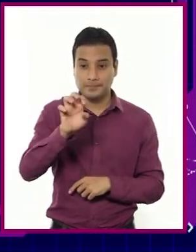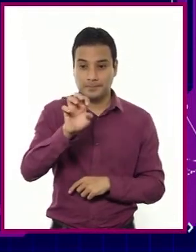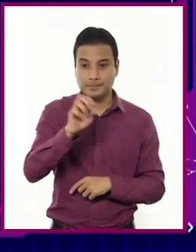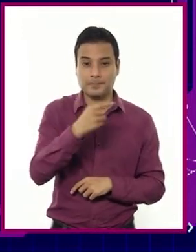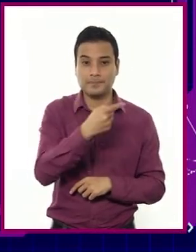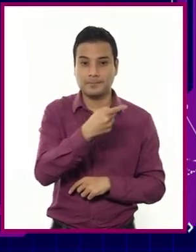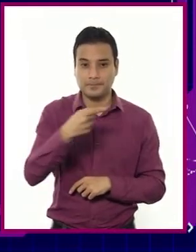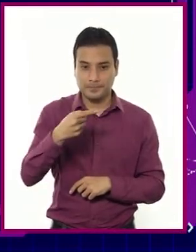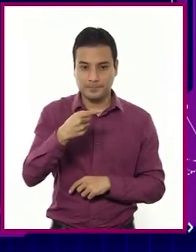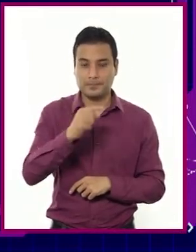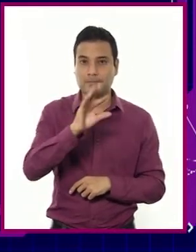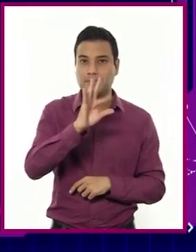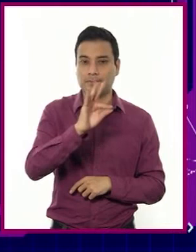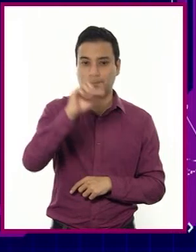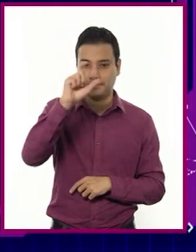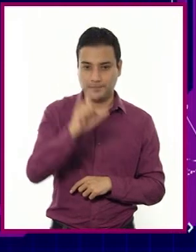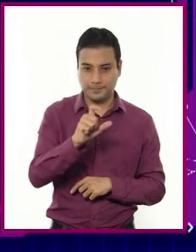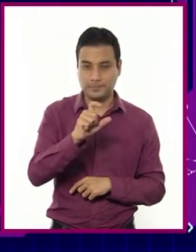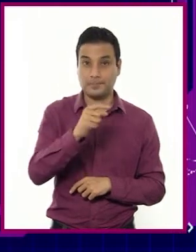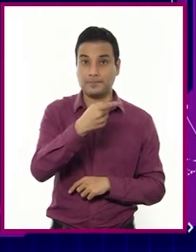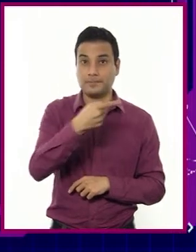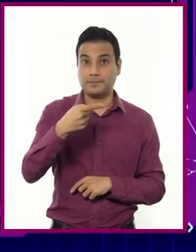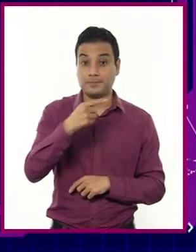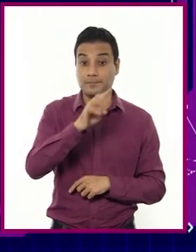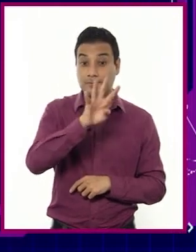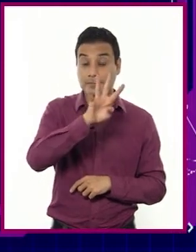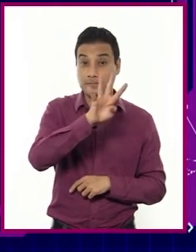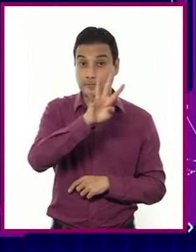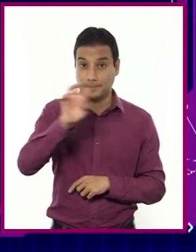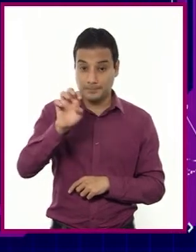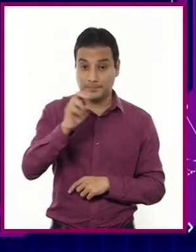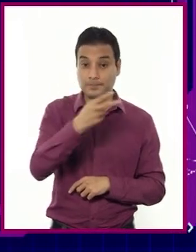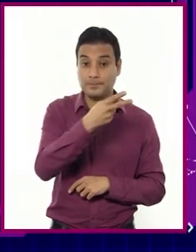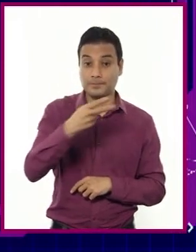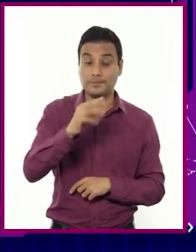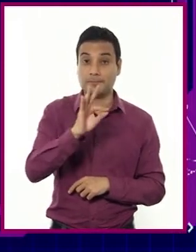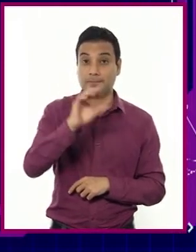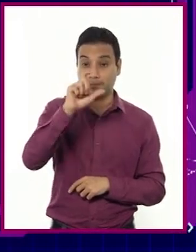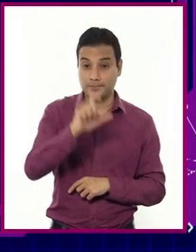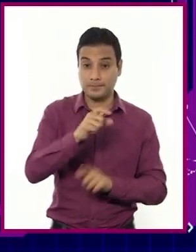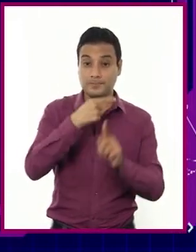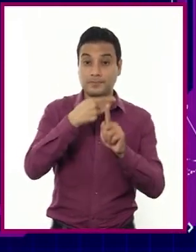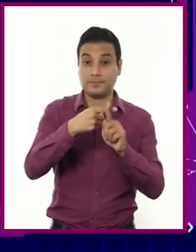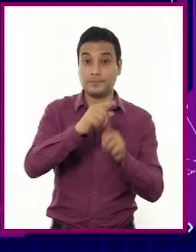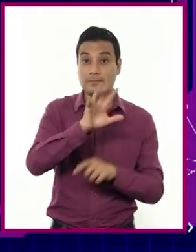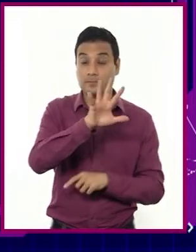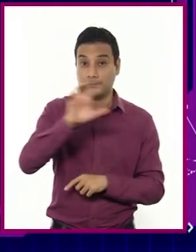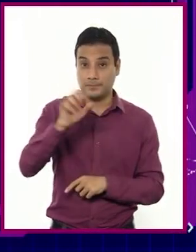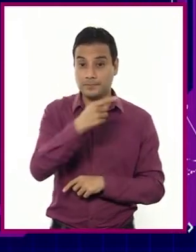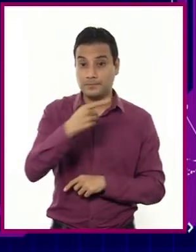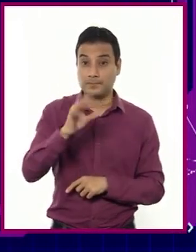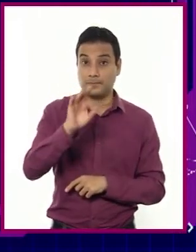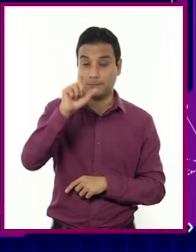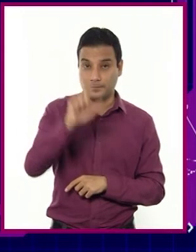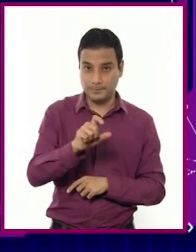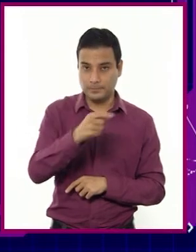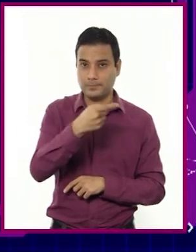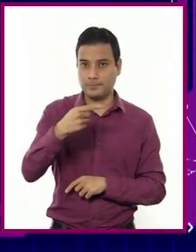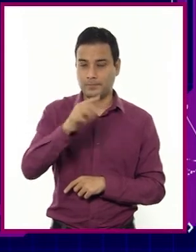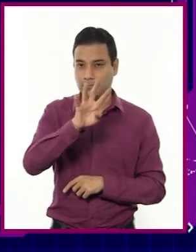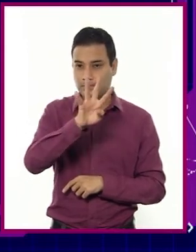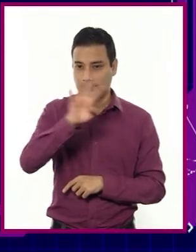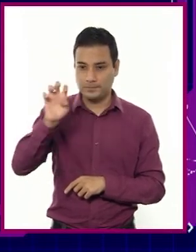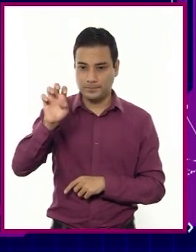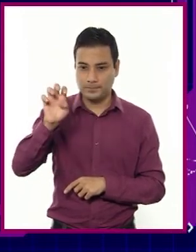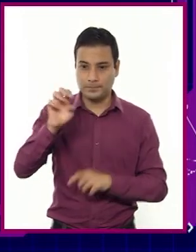400 igual a 40x más 500 menos 40x menos 400. Al reducir